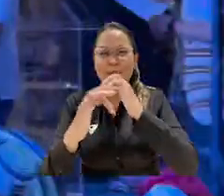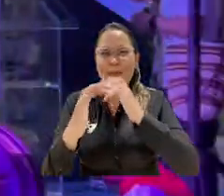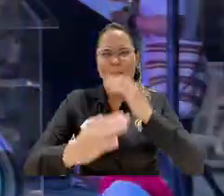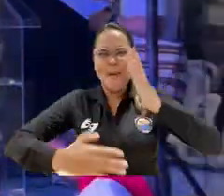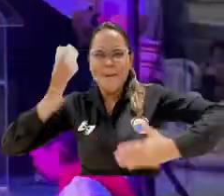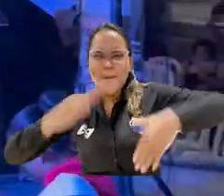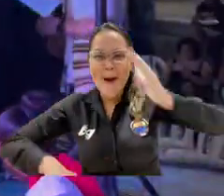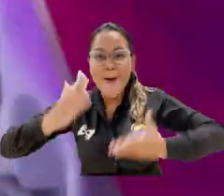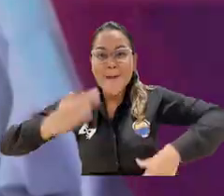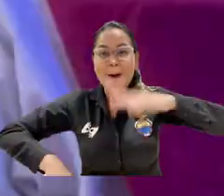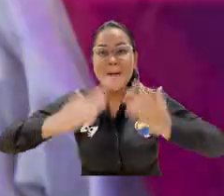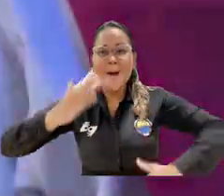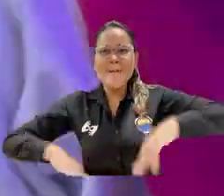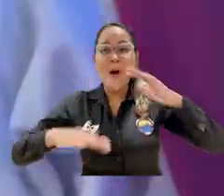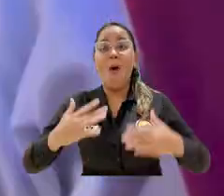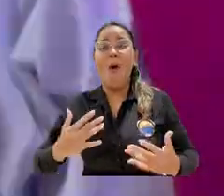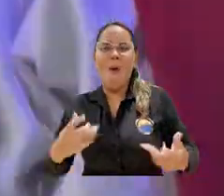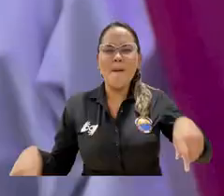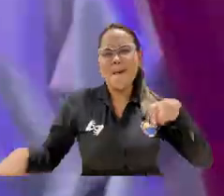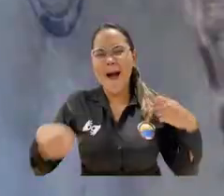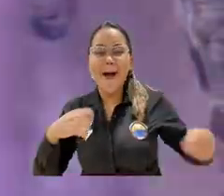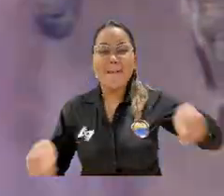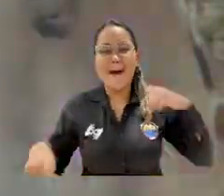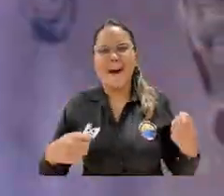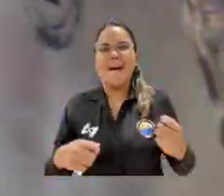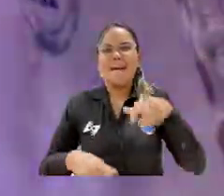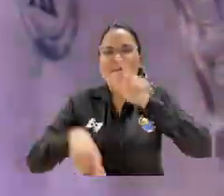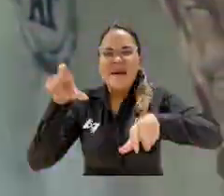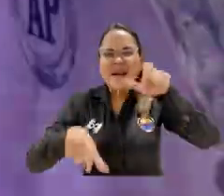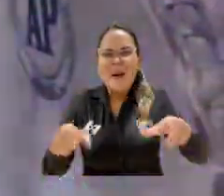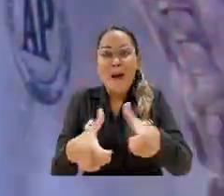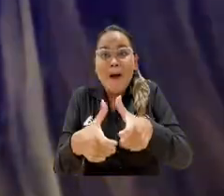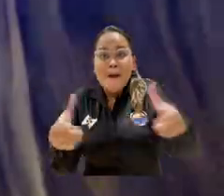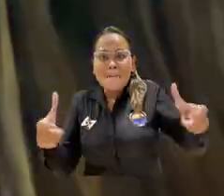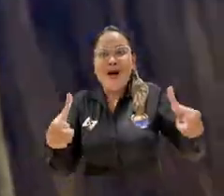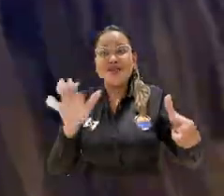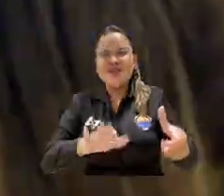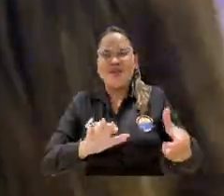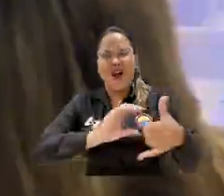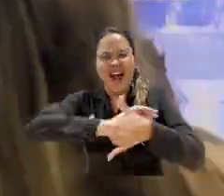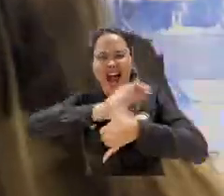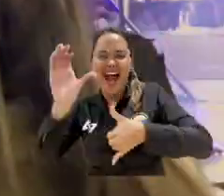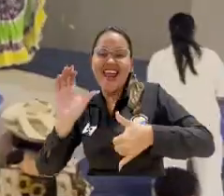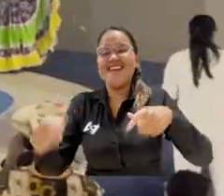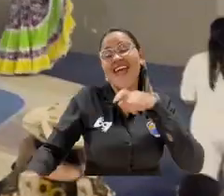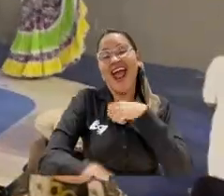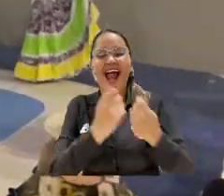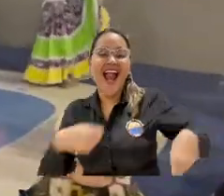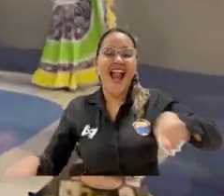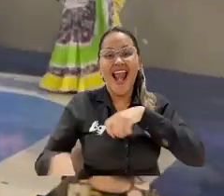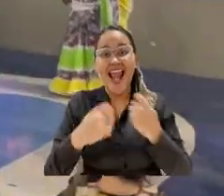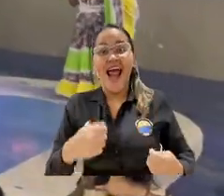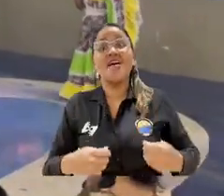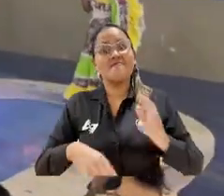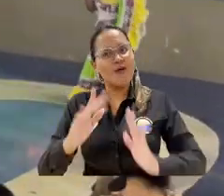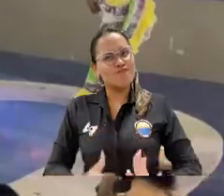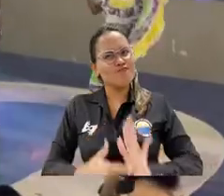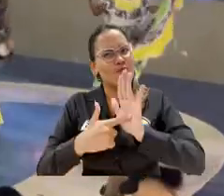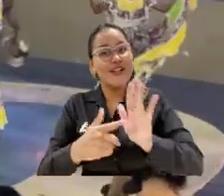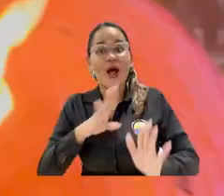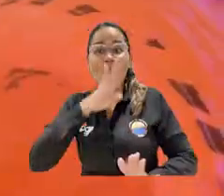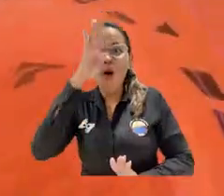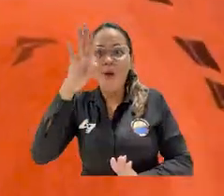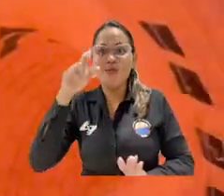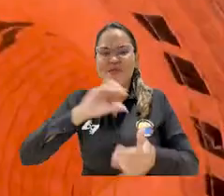Al son del millo, la tambora, el bombo y el clarinete, decenas de personas disfrutaron del fandango caribeño, evento